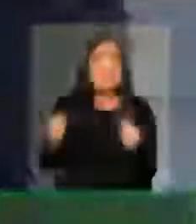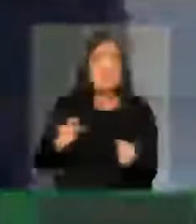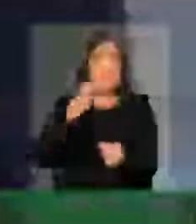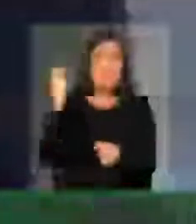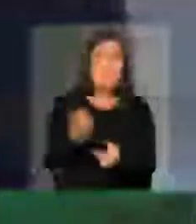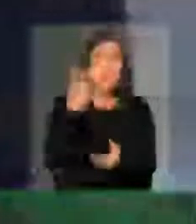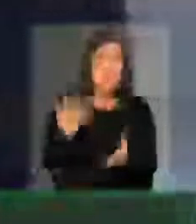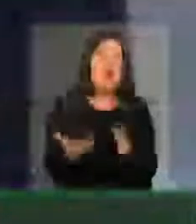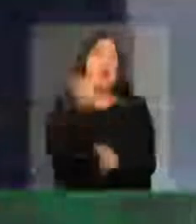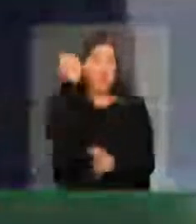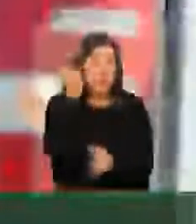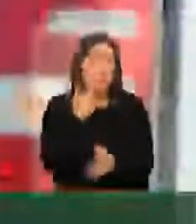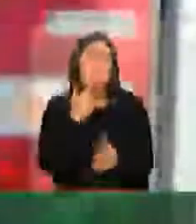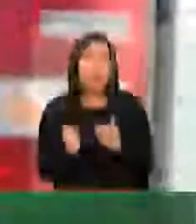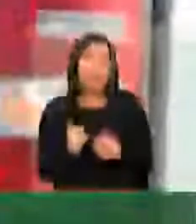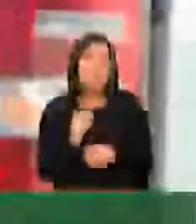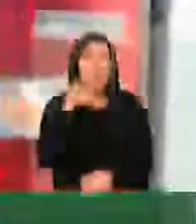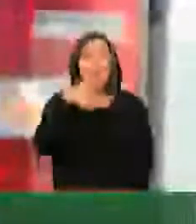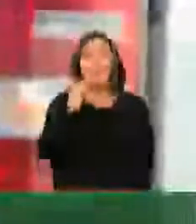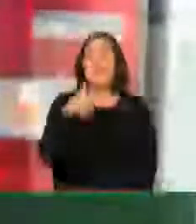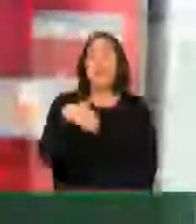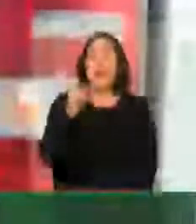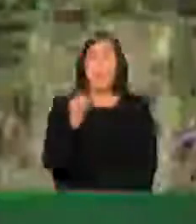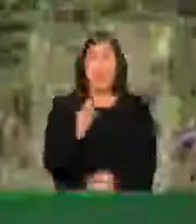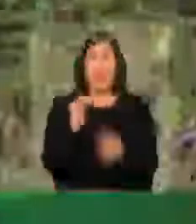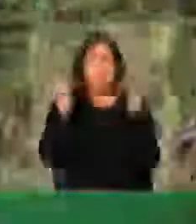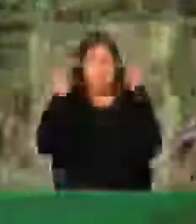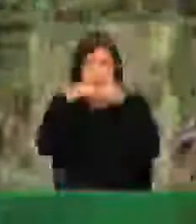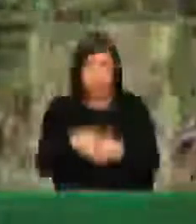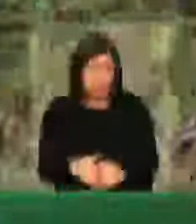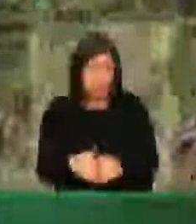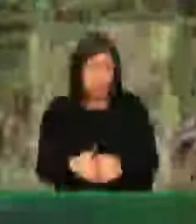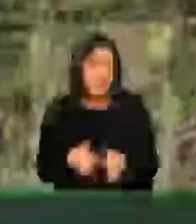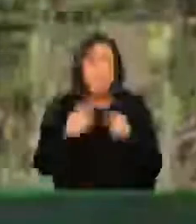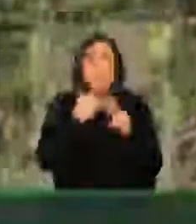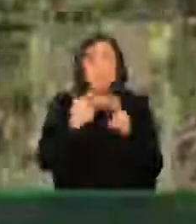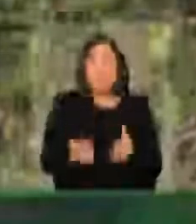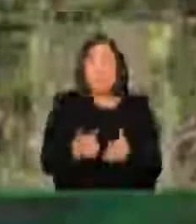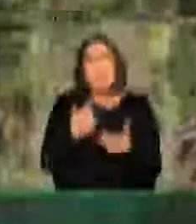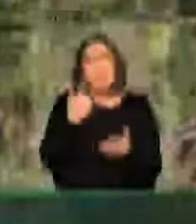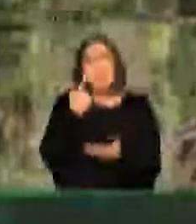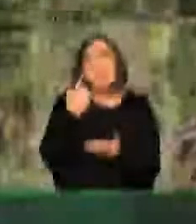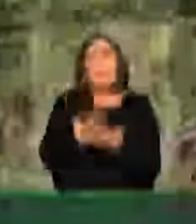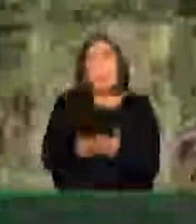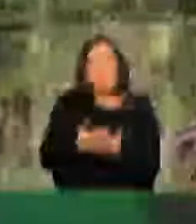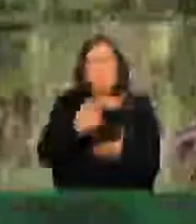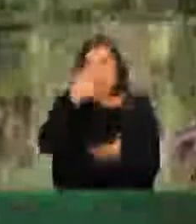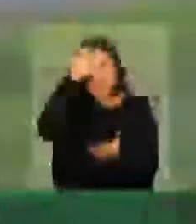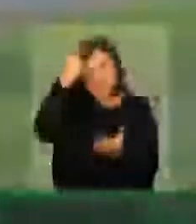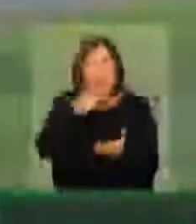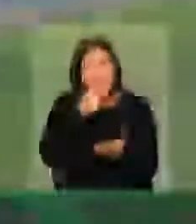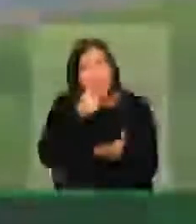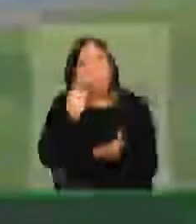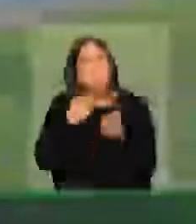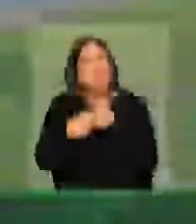edificio en Miami. Fuentes de la cartera sostuvieron que la idea fue presentada por Policía Científica, pero que aún no hay nada plasmado y mucho